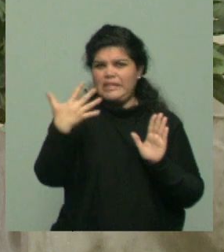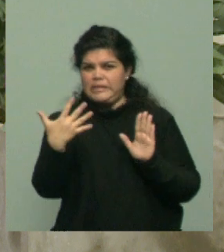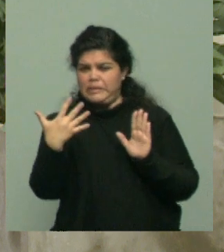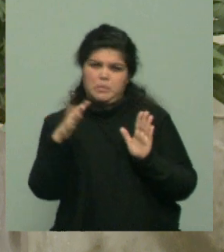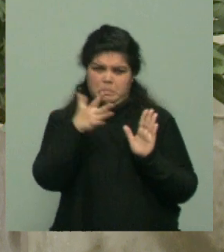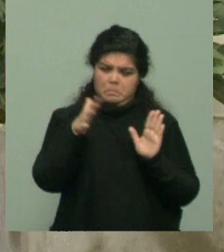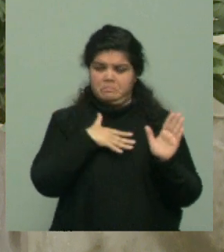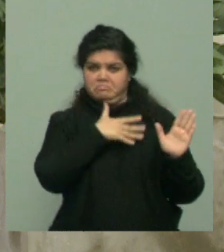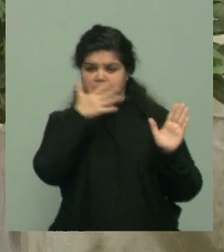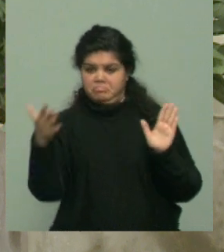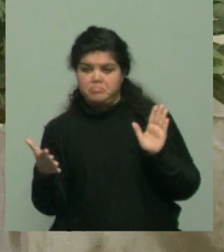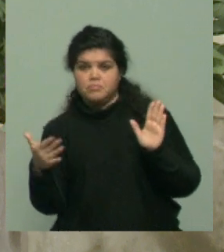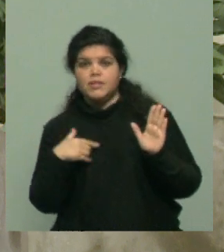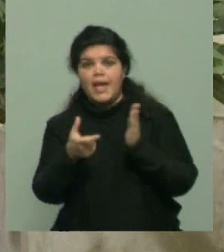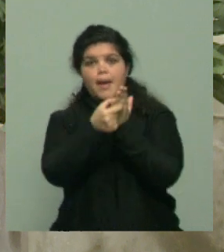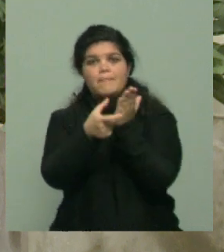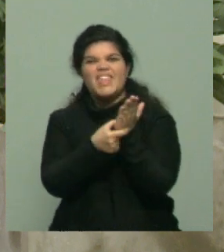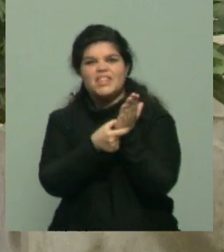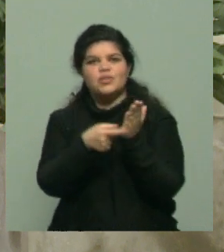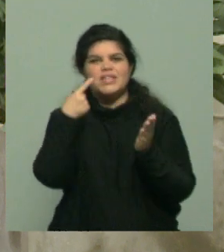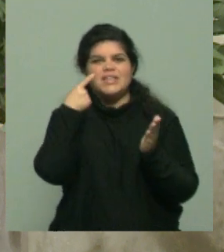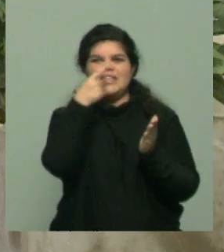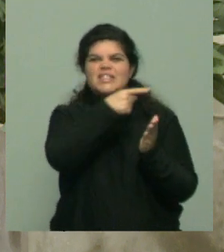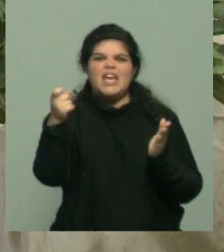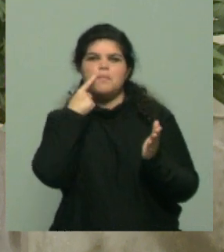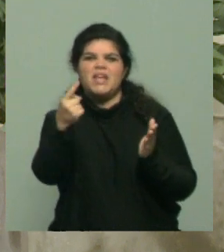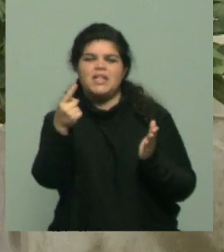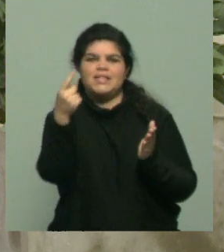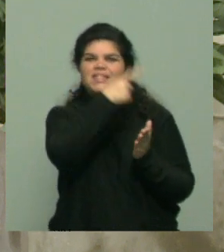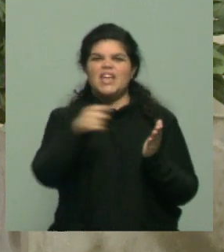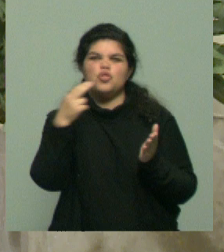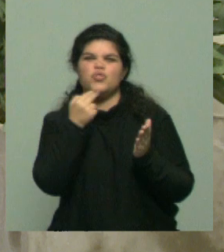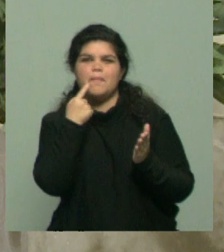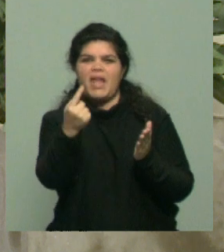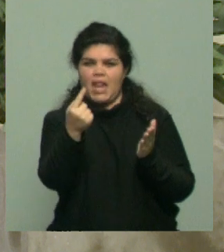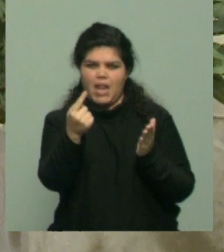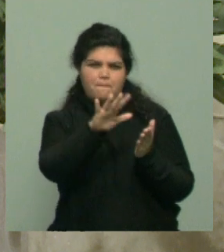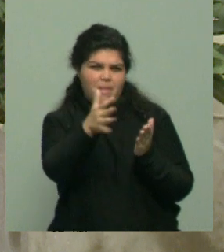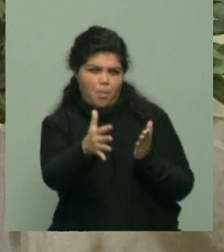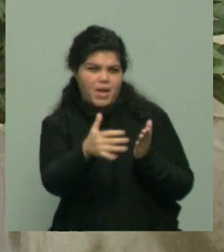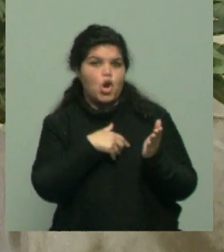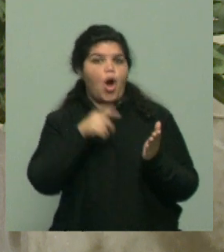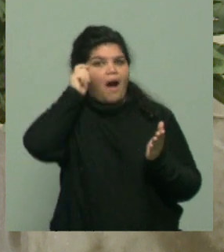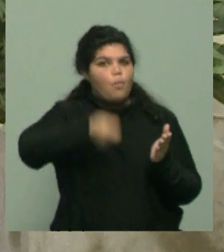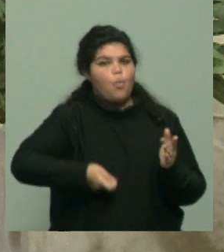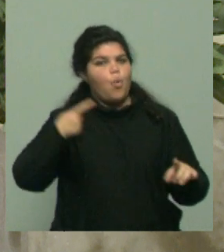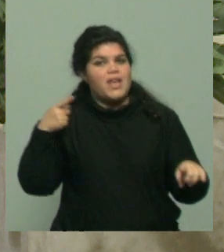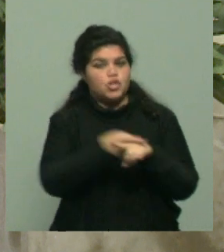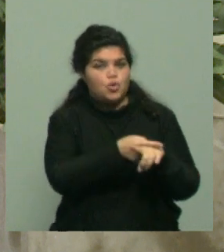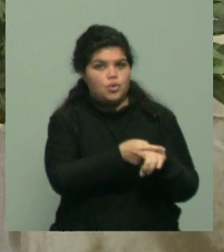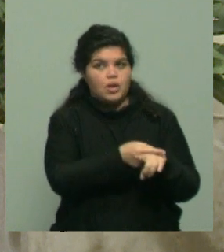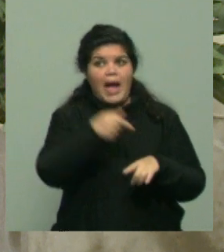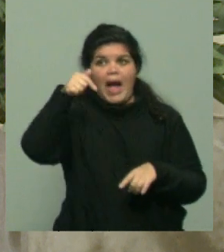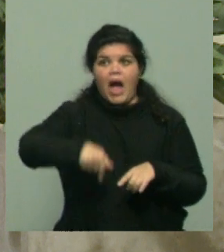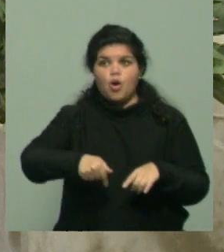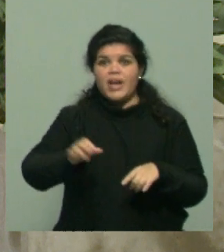cuando terminaba el año, los expedientes llegaban al número 100.000, 111.000. Ahora los expedientes en la Justicia Nacional del Trabajo llegan a 40.000